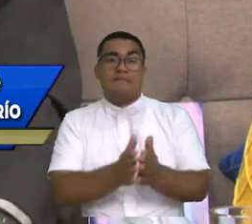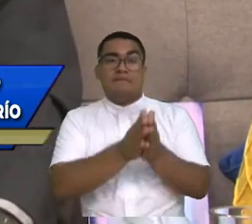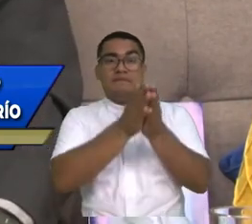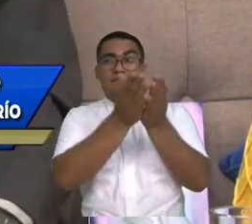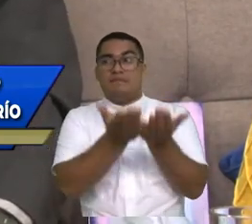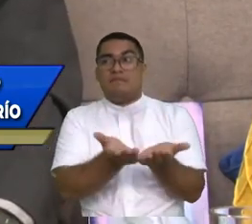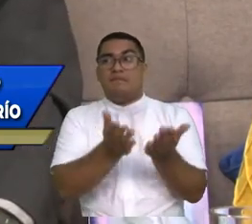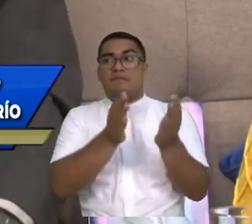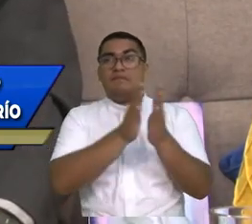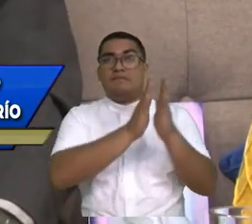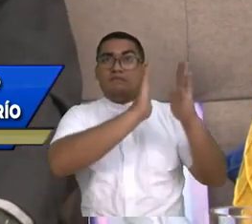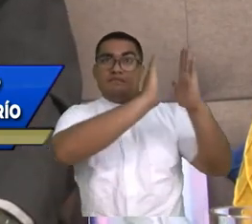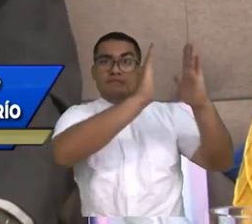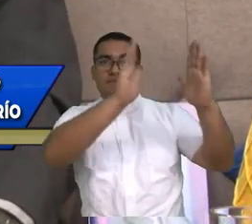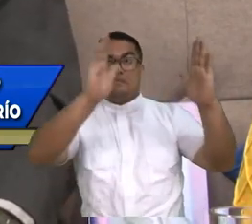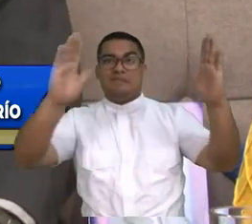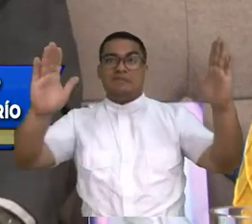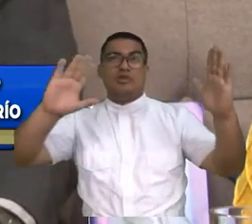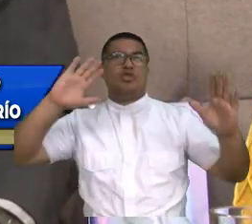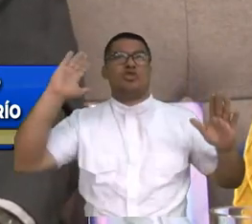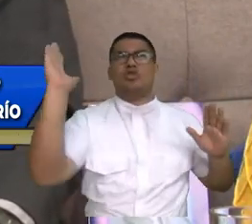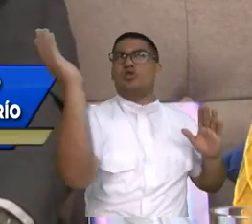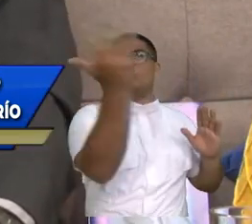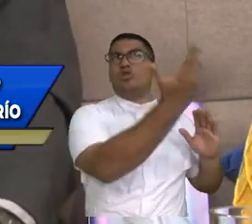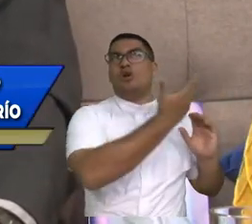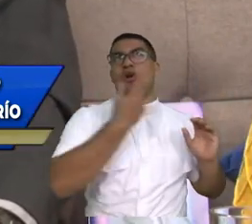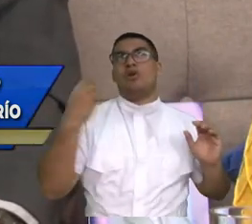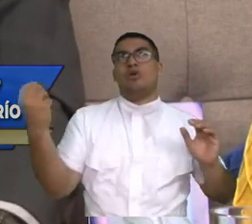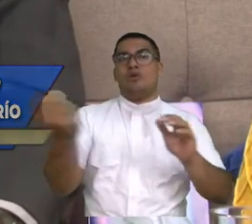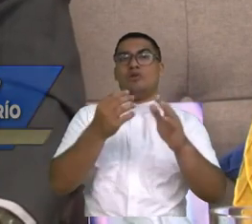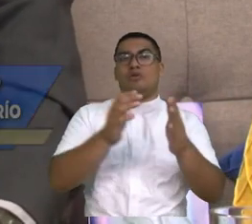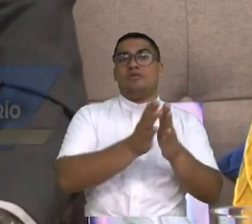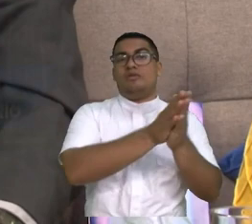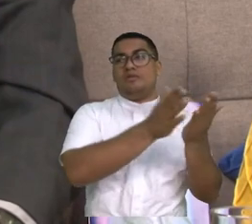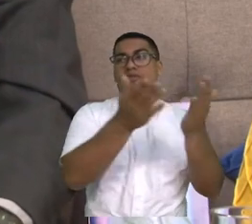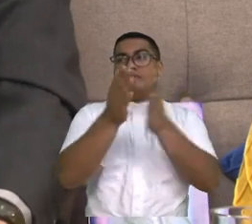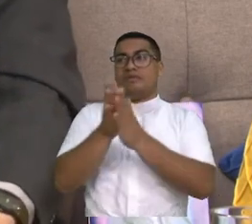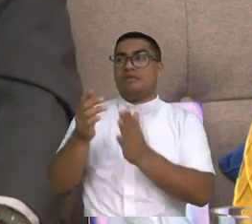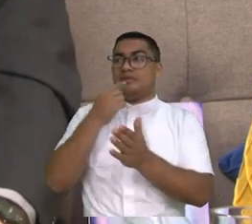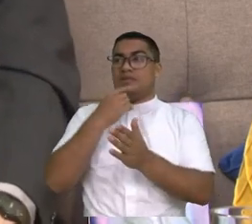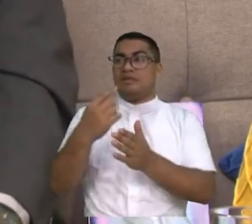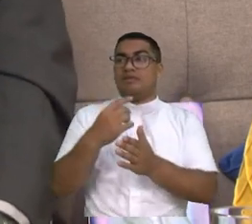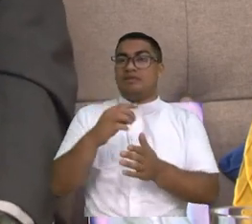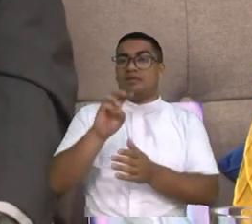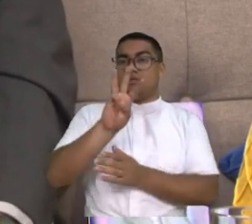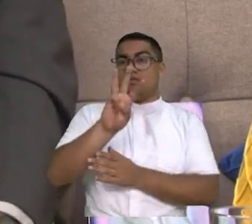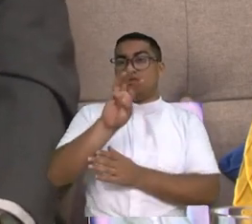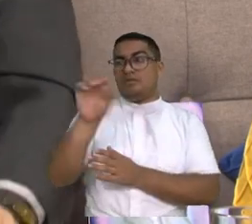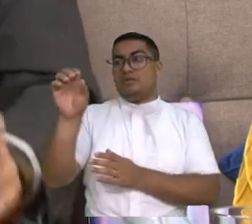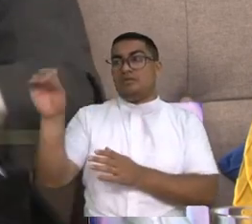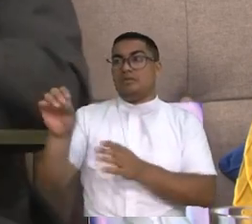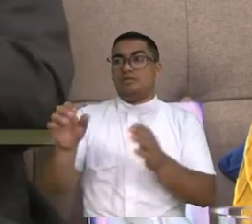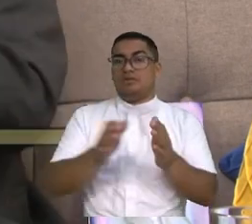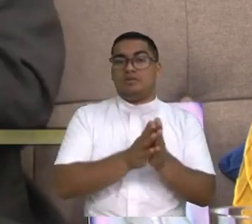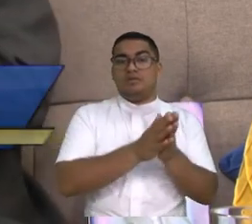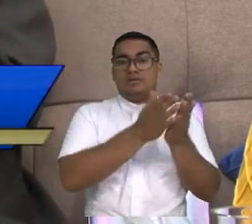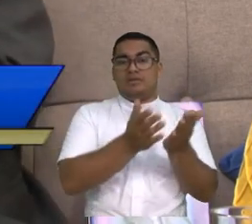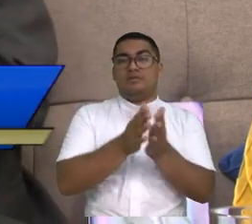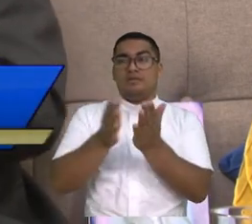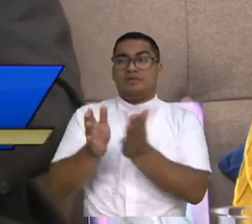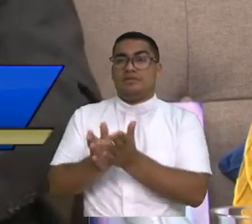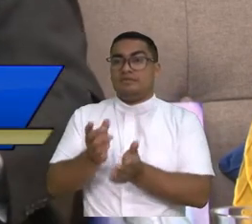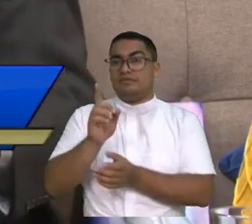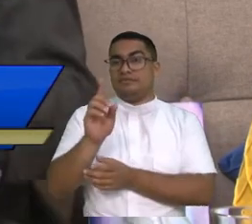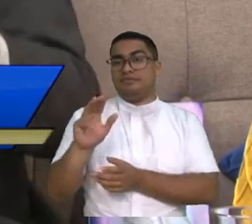Nacional completa, incluida la colección Río de Janeiro, que es de más de 300 libros. A los